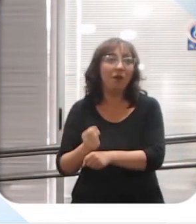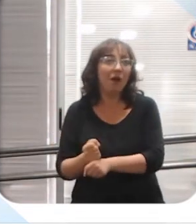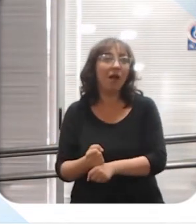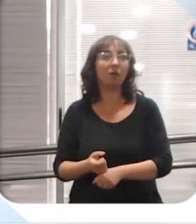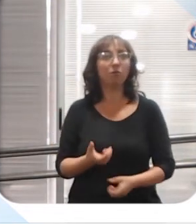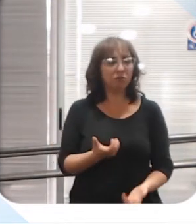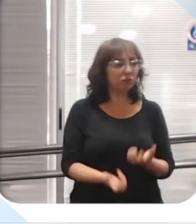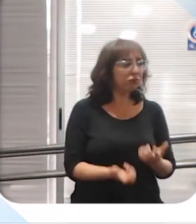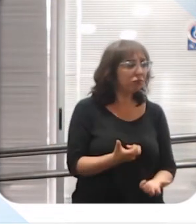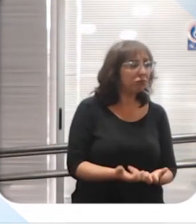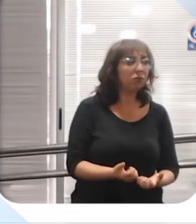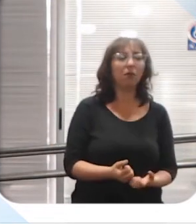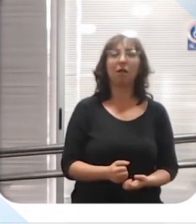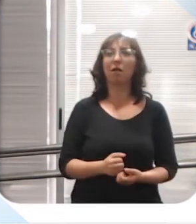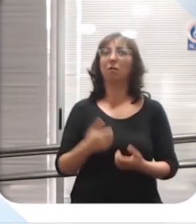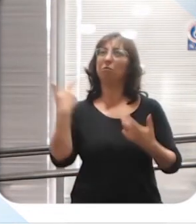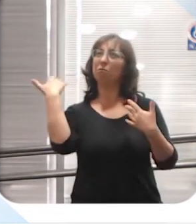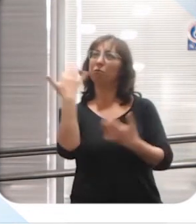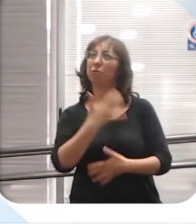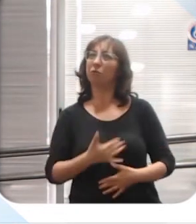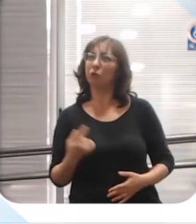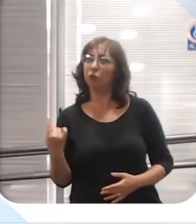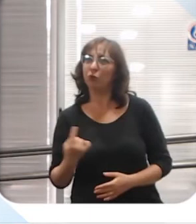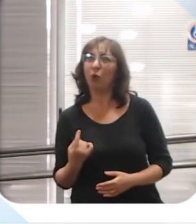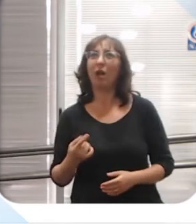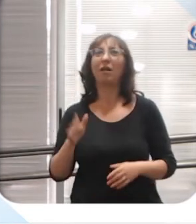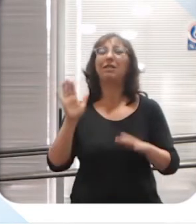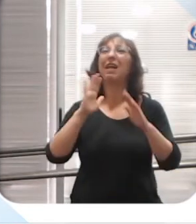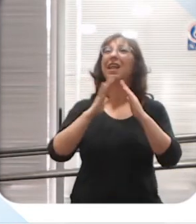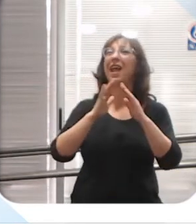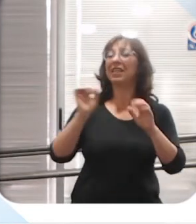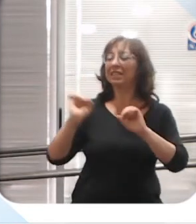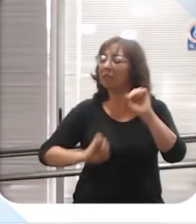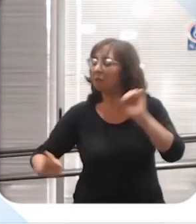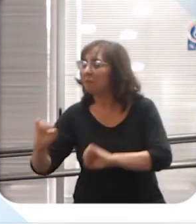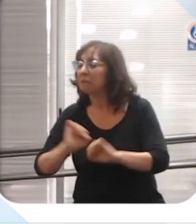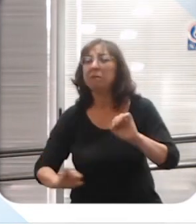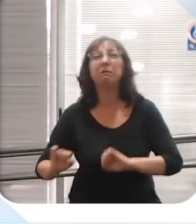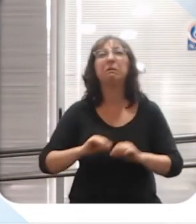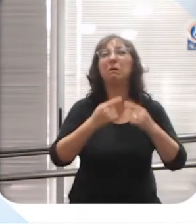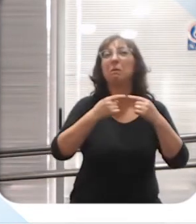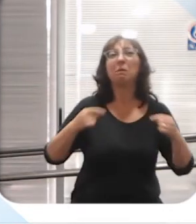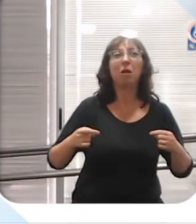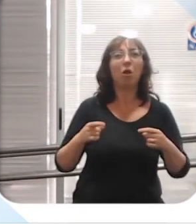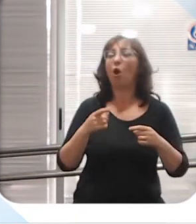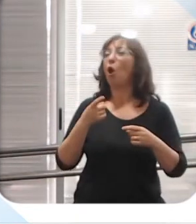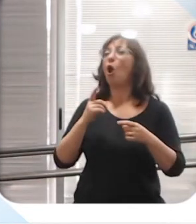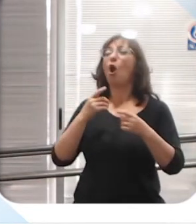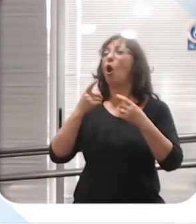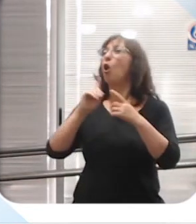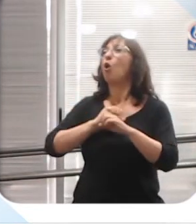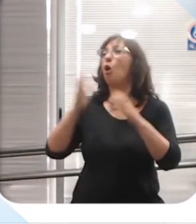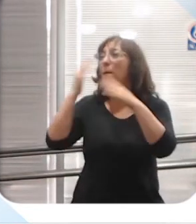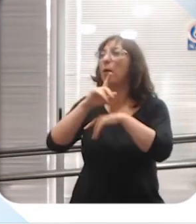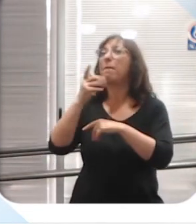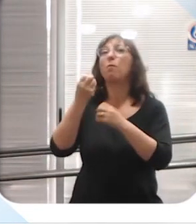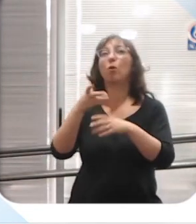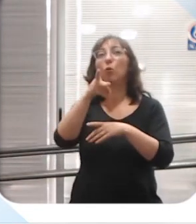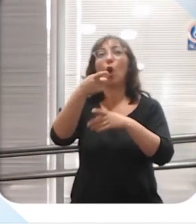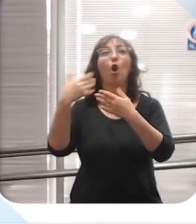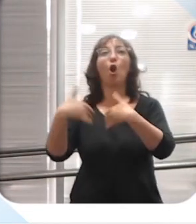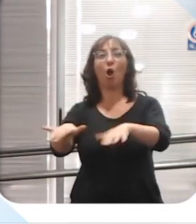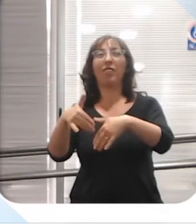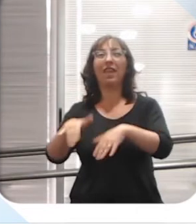poder cocinar? ¿Va a poder bañarse solo? ¿Va a poder arreglar la casa que ahora no puede? Entre otras cosas porque usted no lo deja. Entonces, y